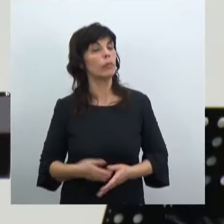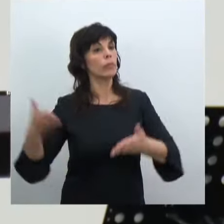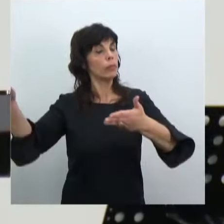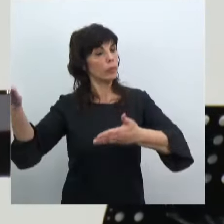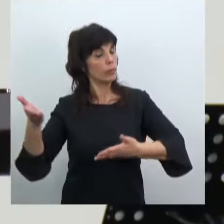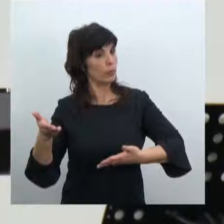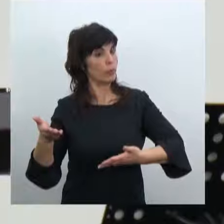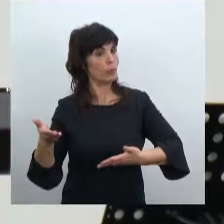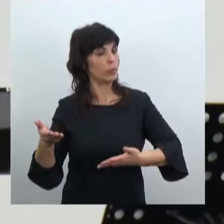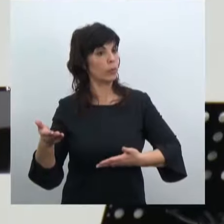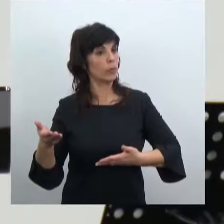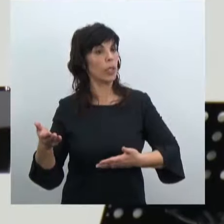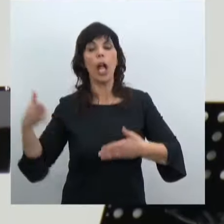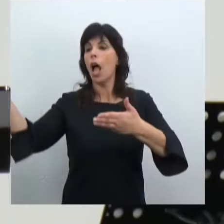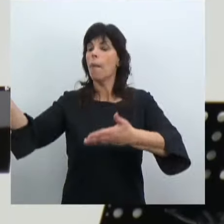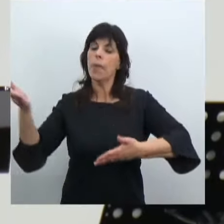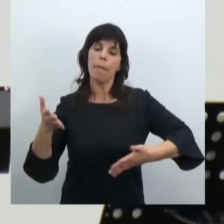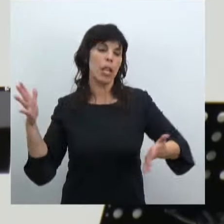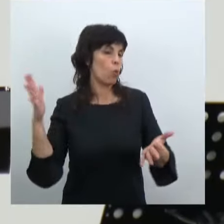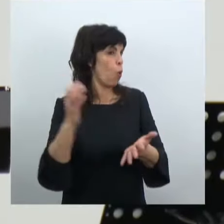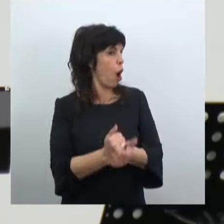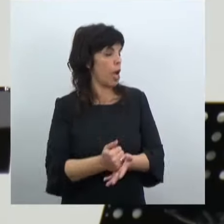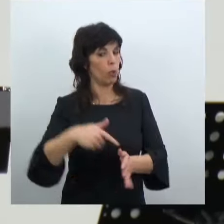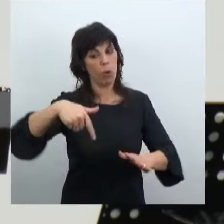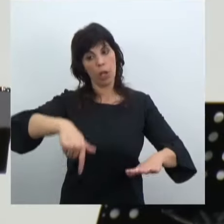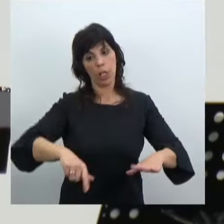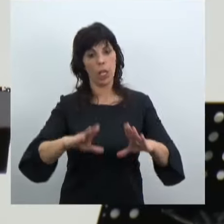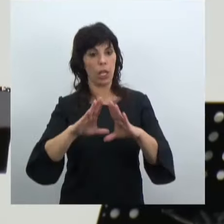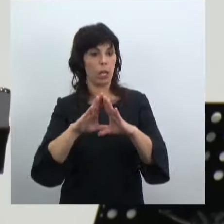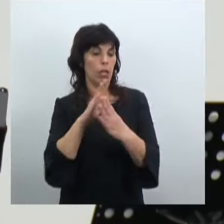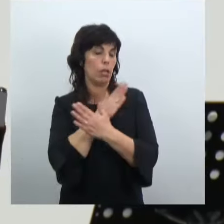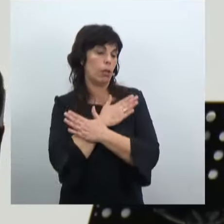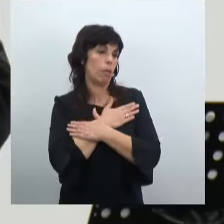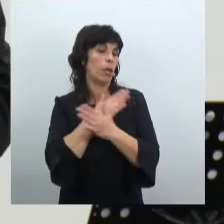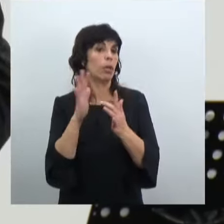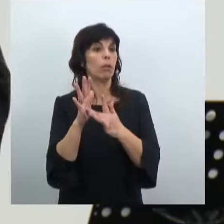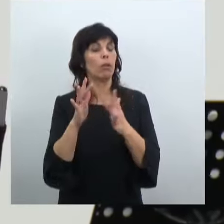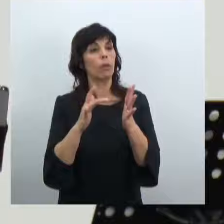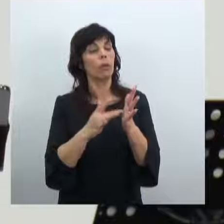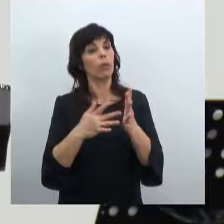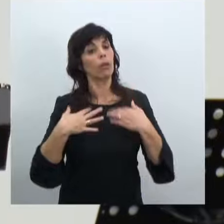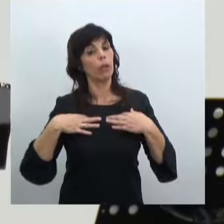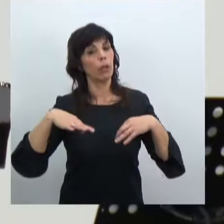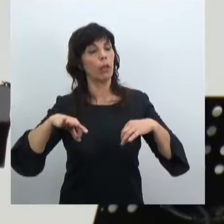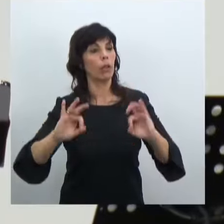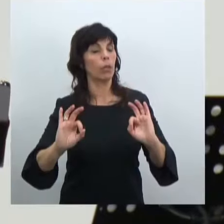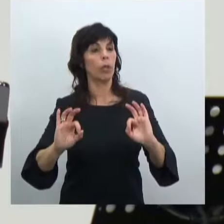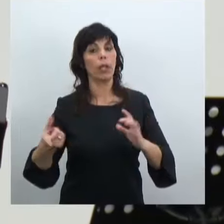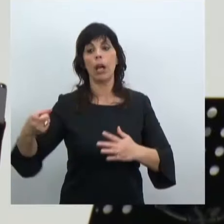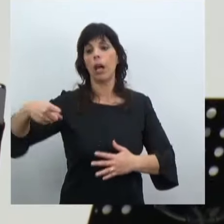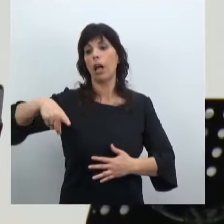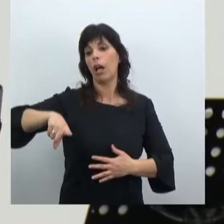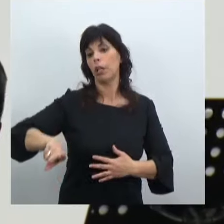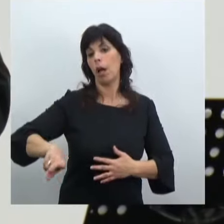Queridos, os doy a todos la bienvenida, a todos los que estáis aquí en Pasión por Cristo, pero especialmente los que están por Dynamis Radio, sea